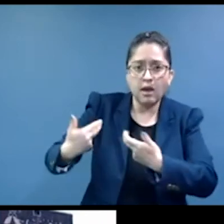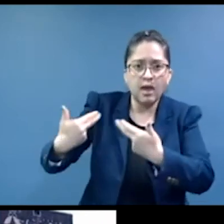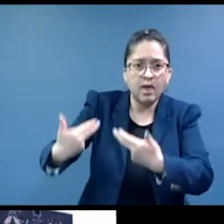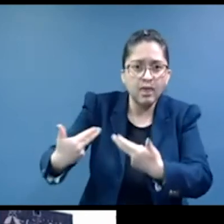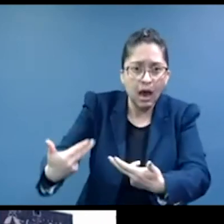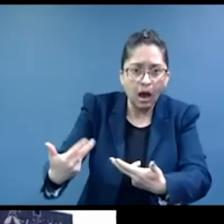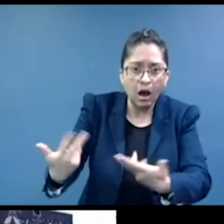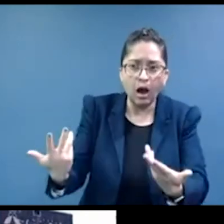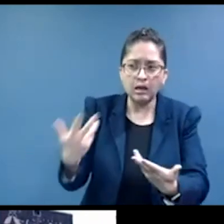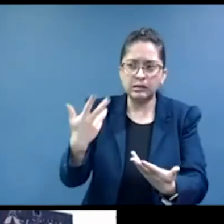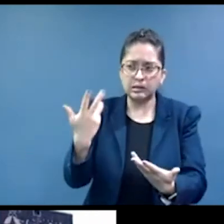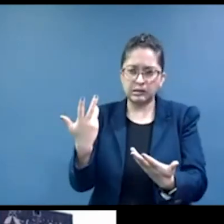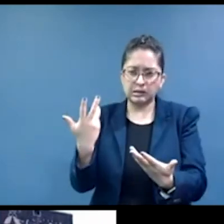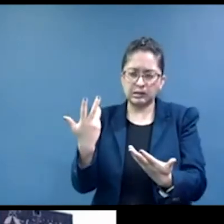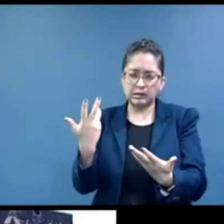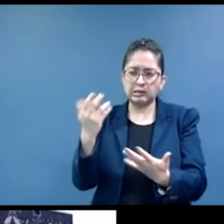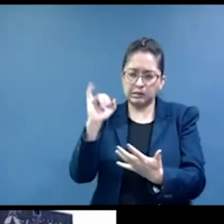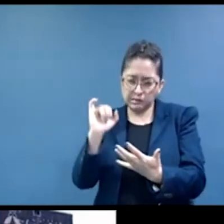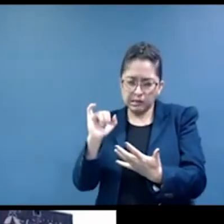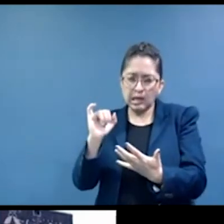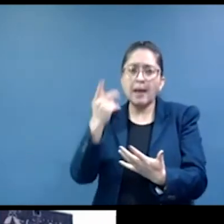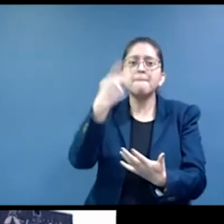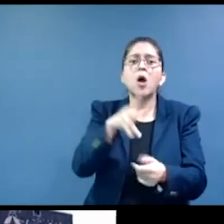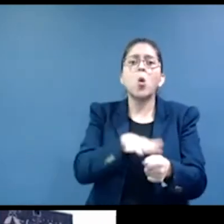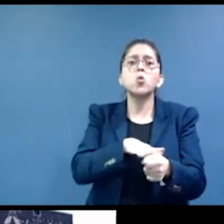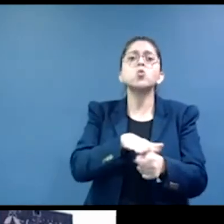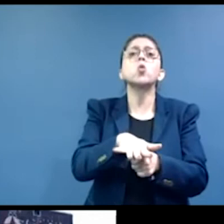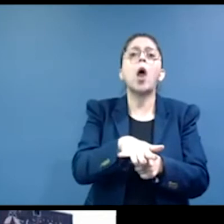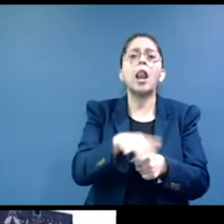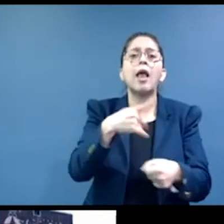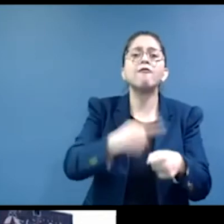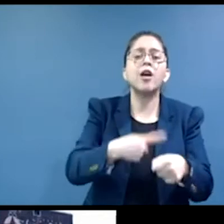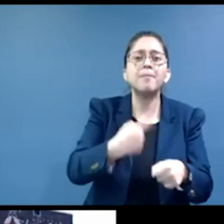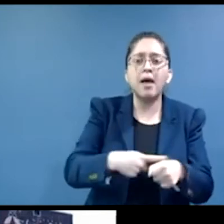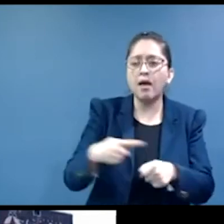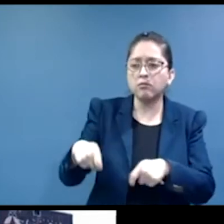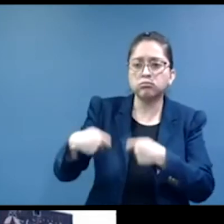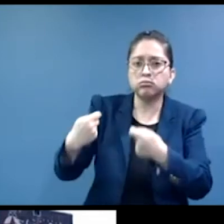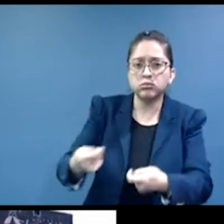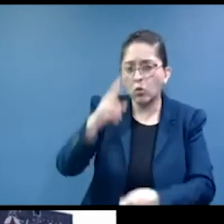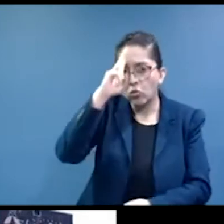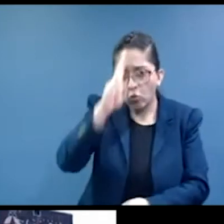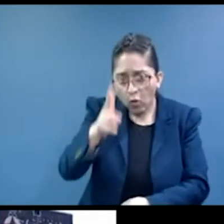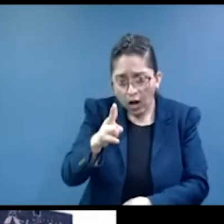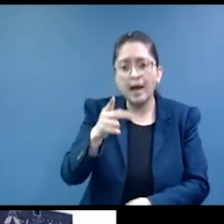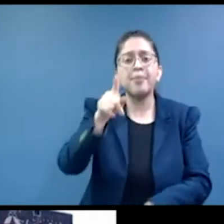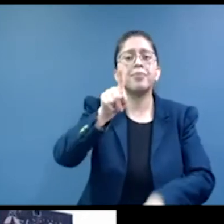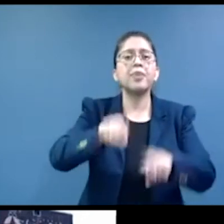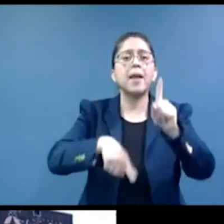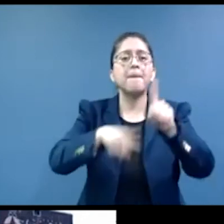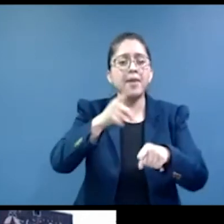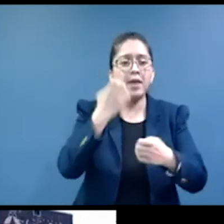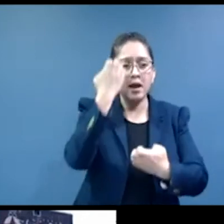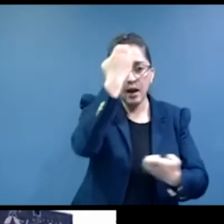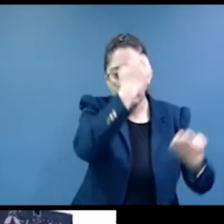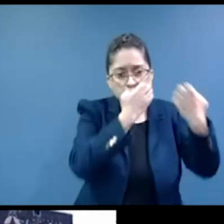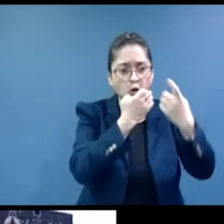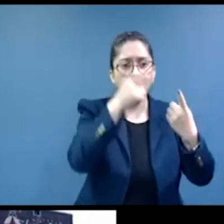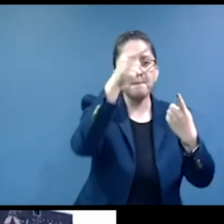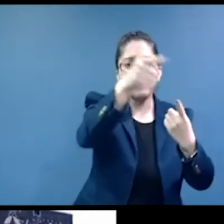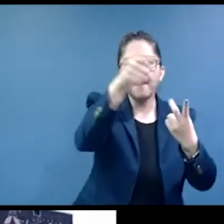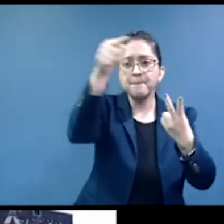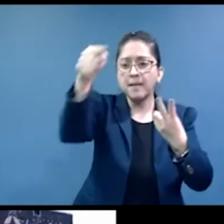hacer o condiciones particulares, ni que se admita analizar caso por caso, pues deja a las personas también en una situación